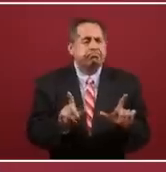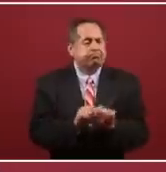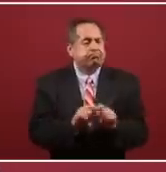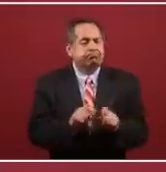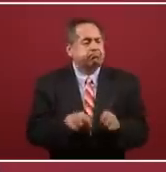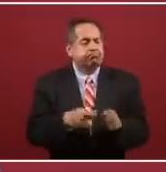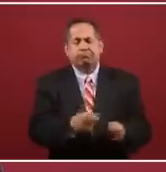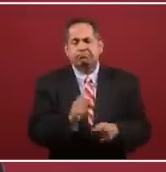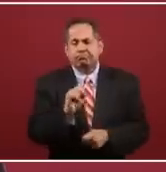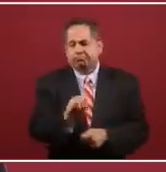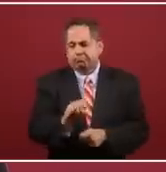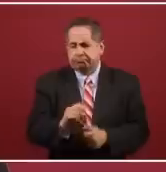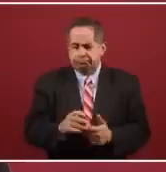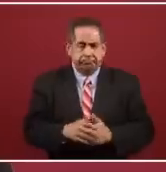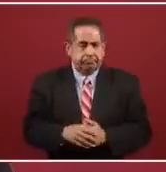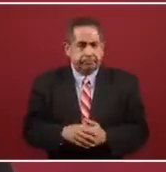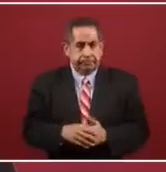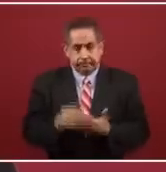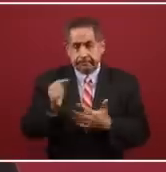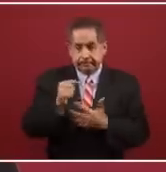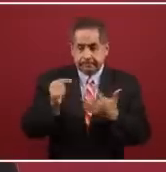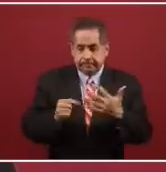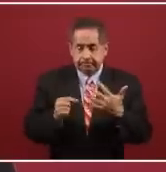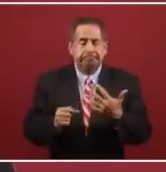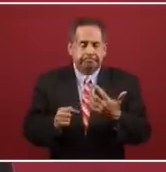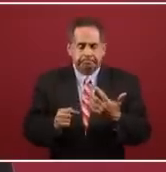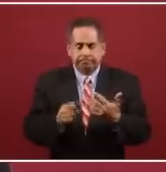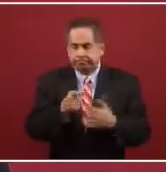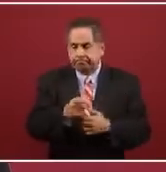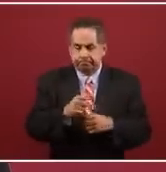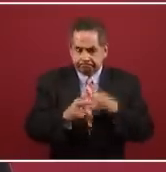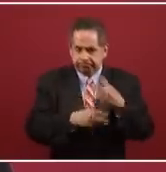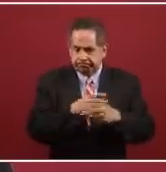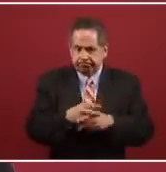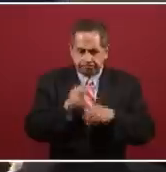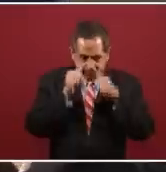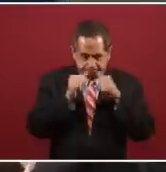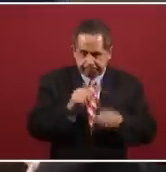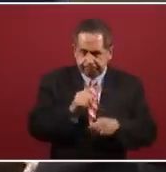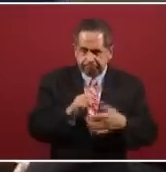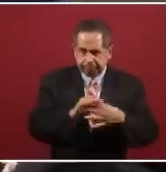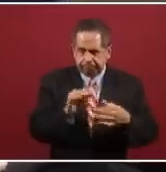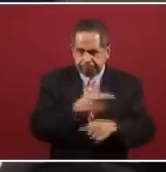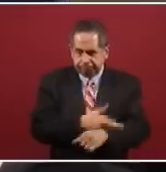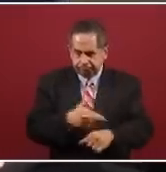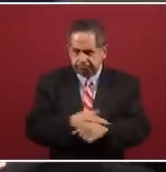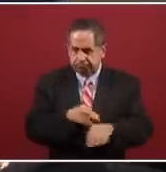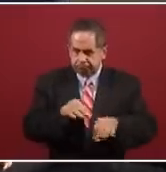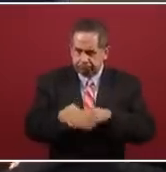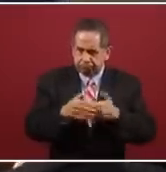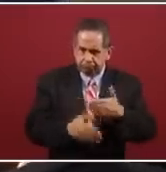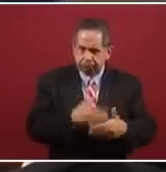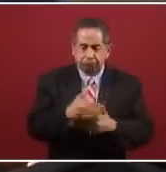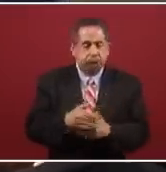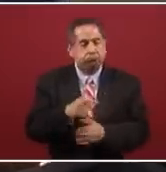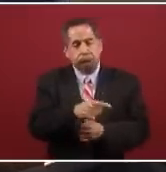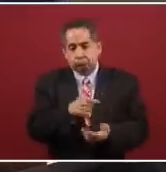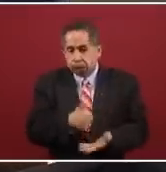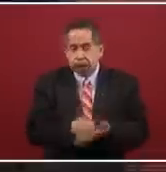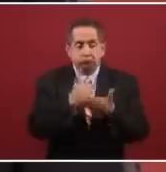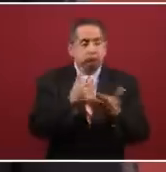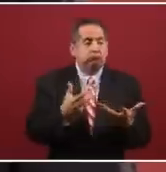situación laboral. Entonces, todo esto se está viendo, estamos trabajando, están